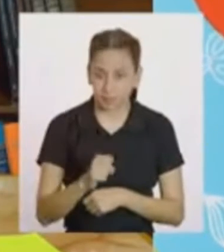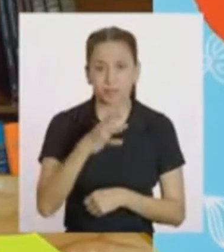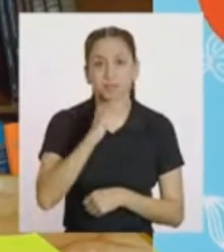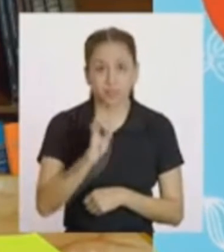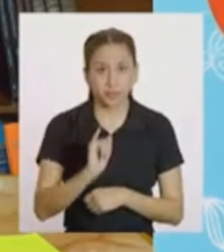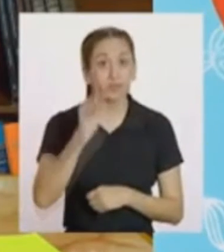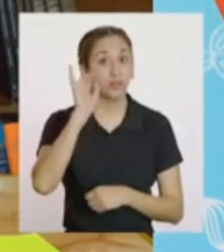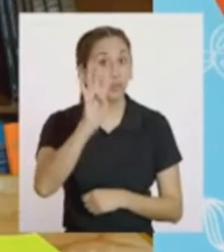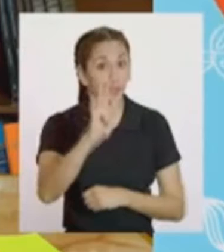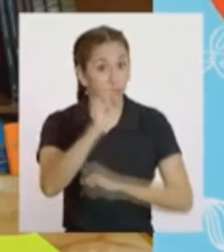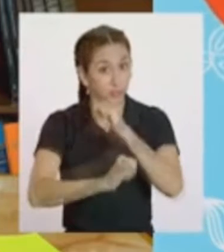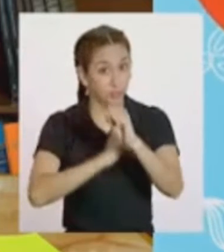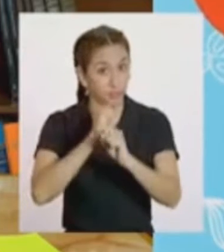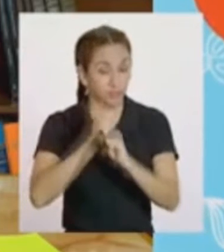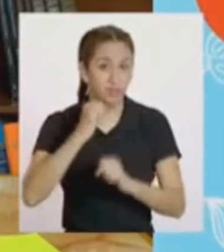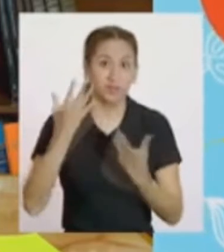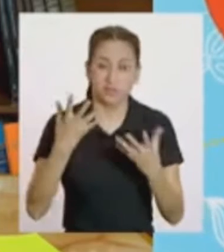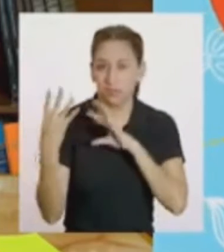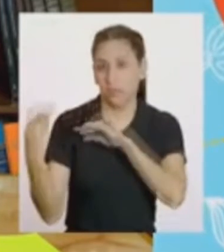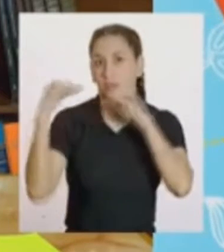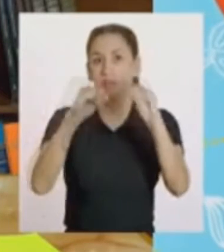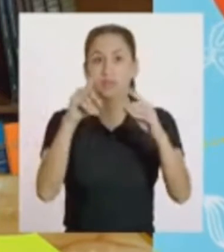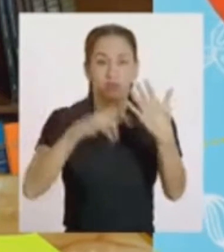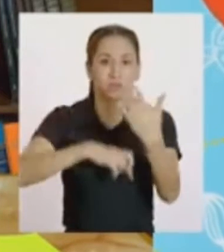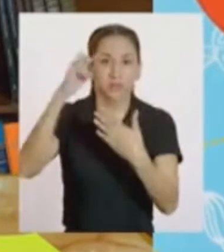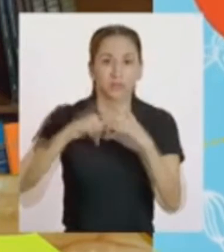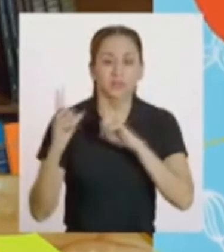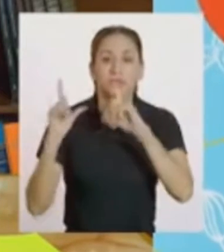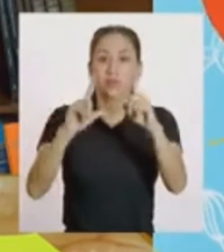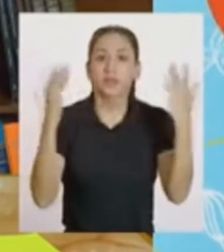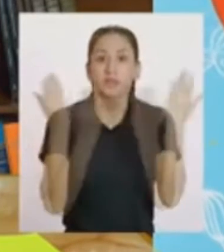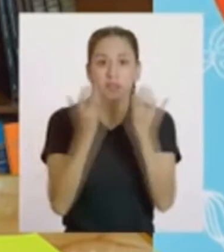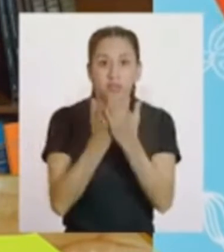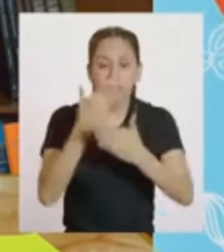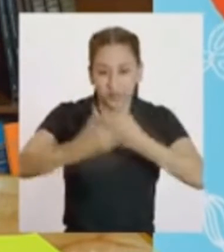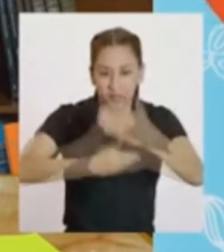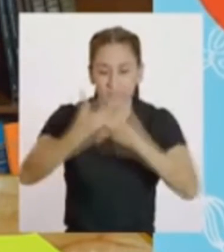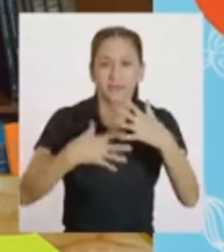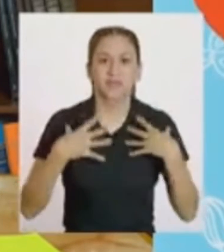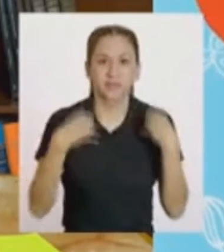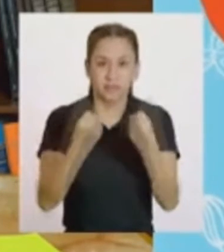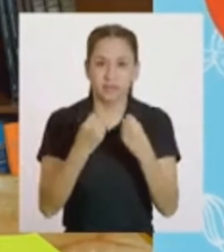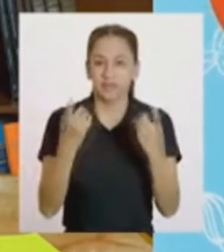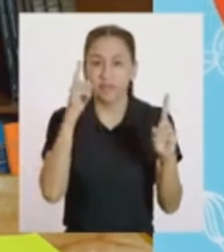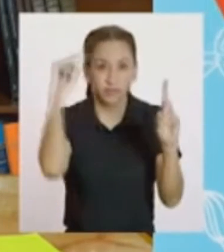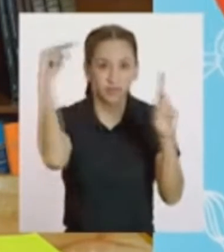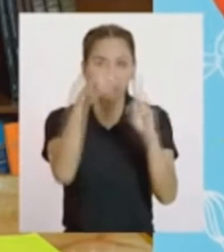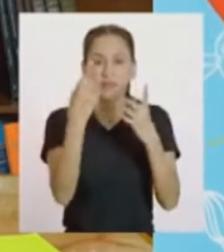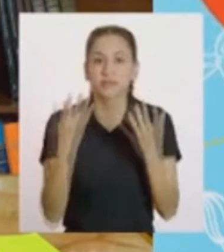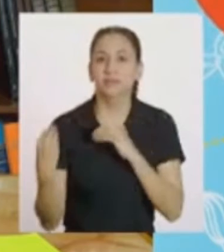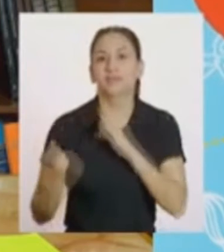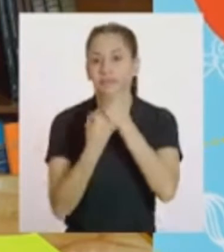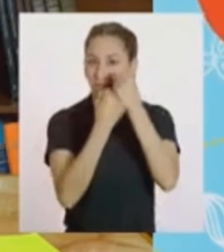Hace 4 años se pudo apreciar la implementación del proyecto Escuelas Promotoras de Salud, con el propósito